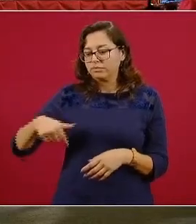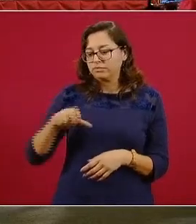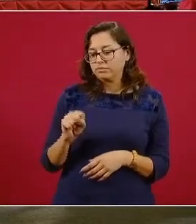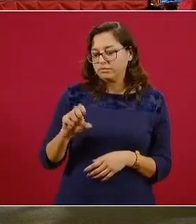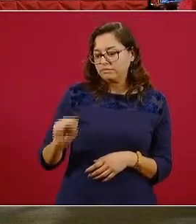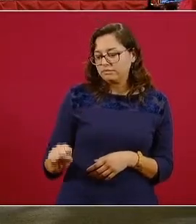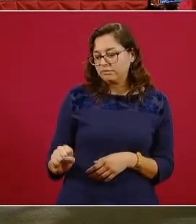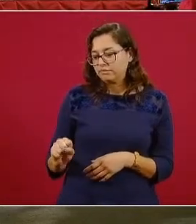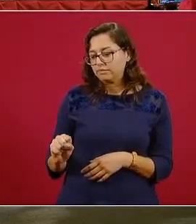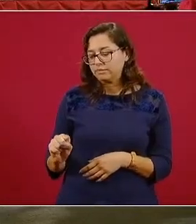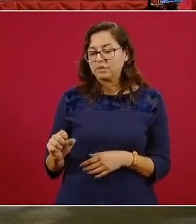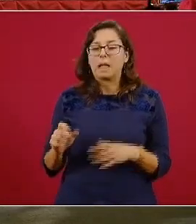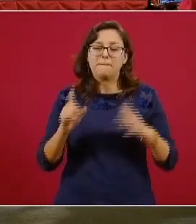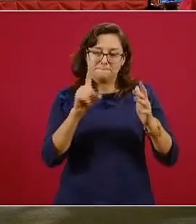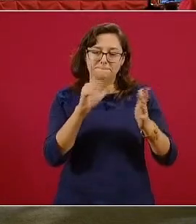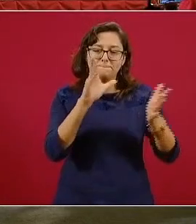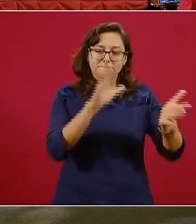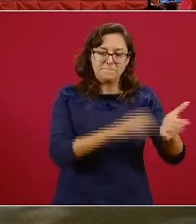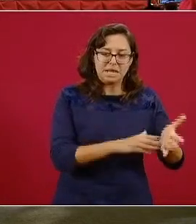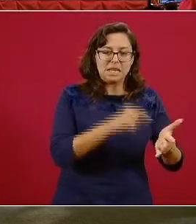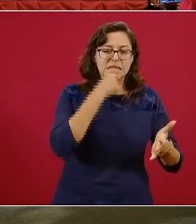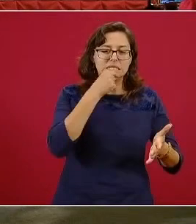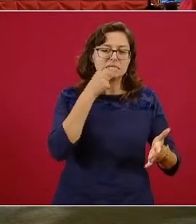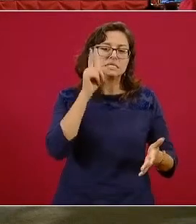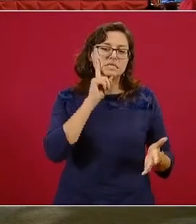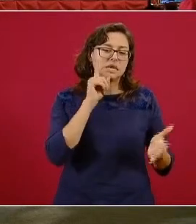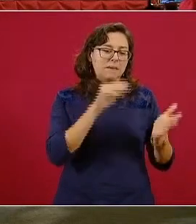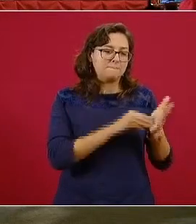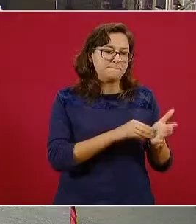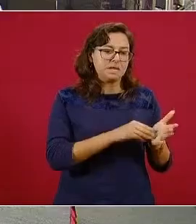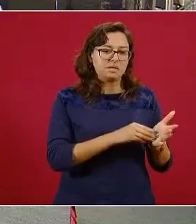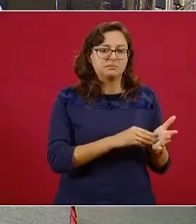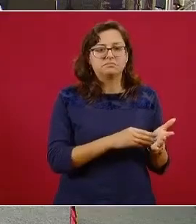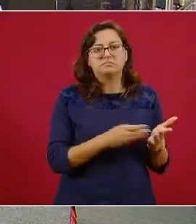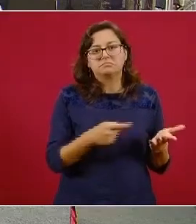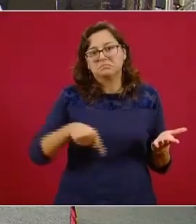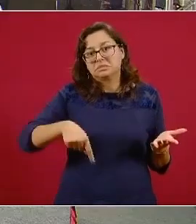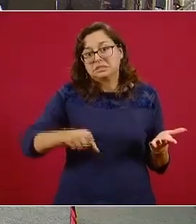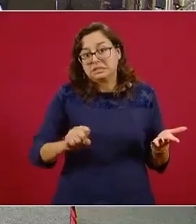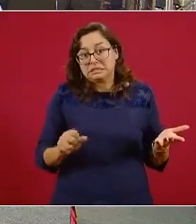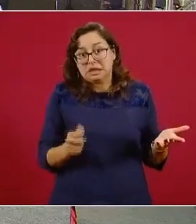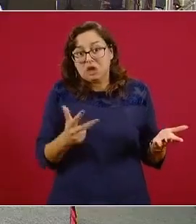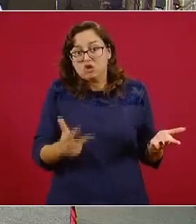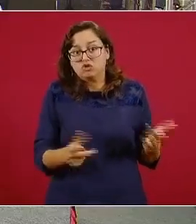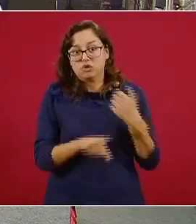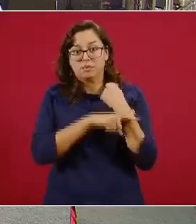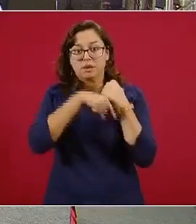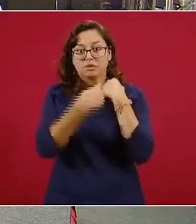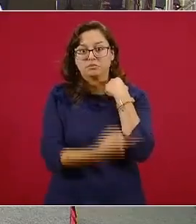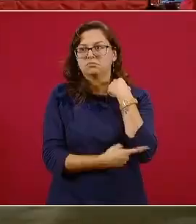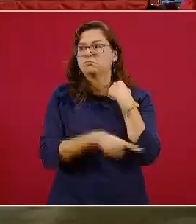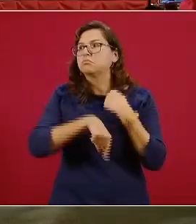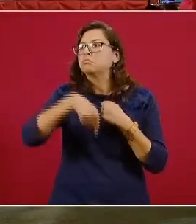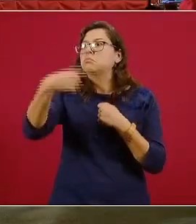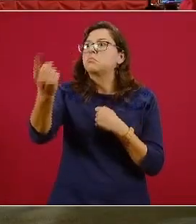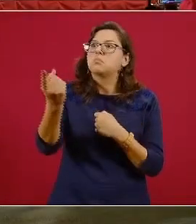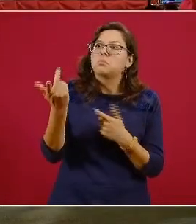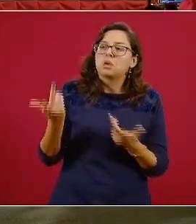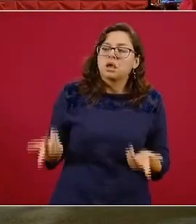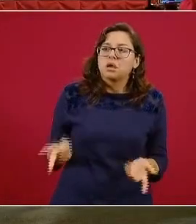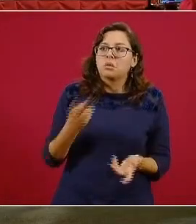tiene 4 por cada 1,000, por decirlo, Bélgica tiene 6 por cada 1,000, o Canadá 10. O sea, es un indicador de